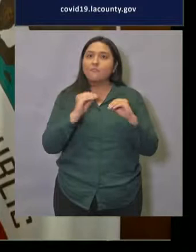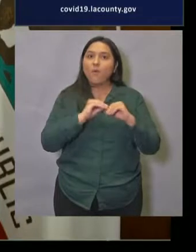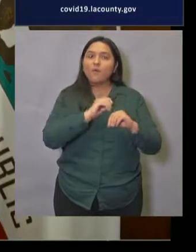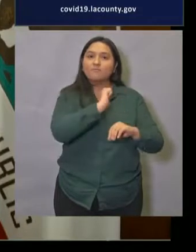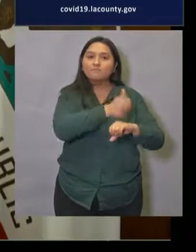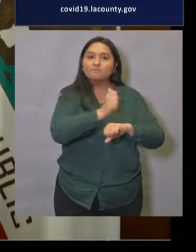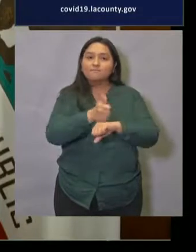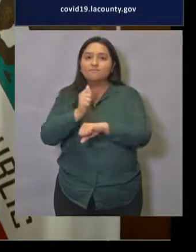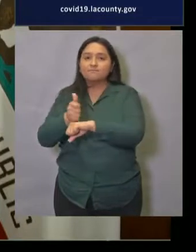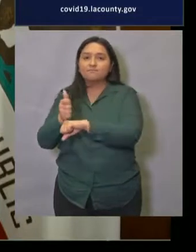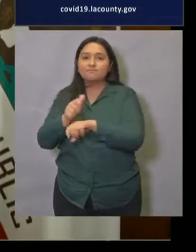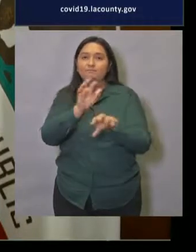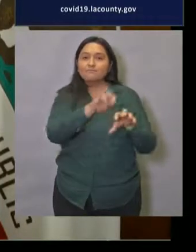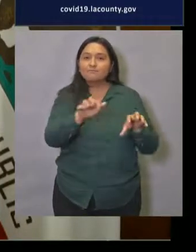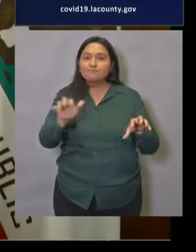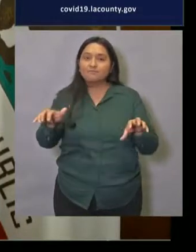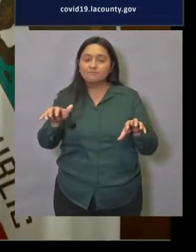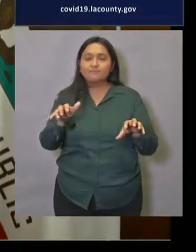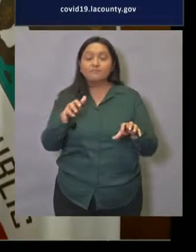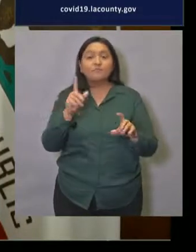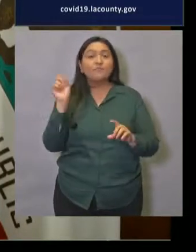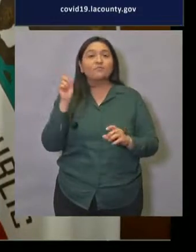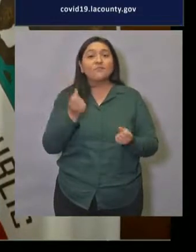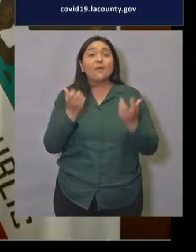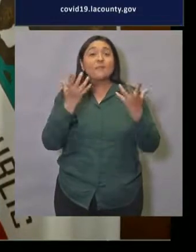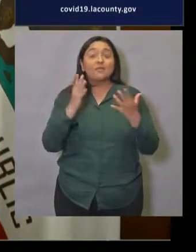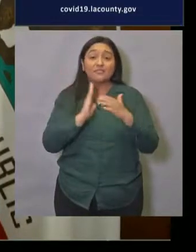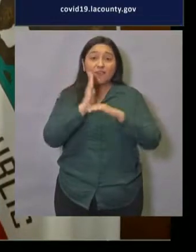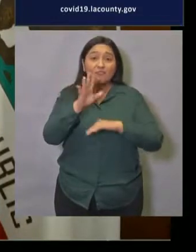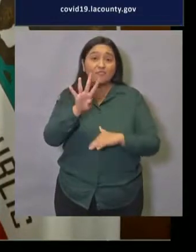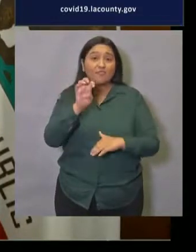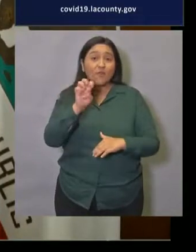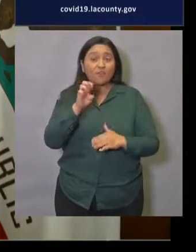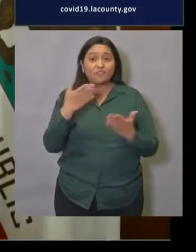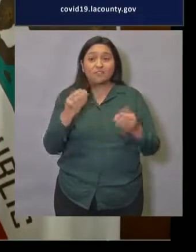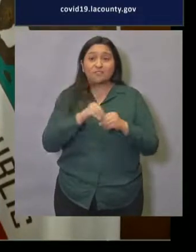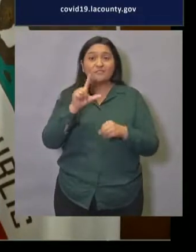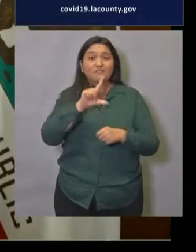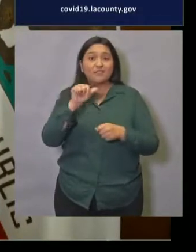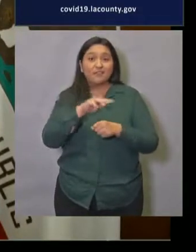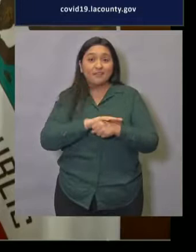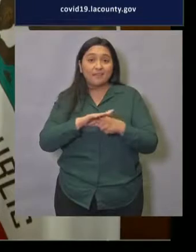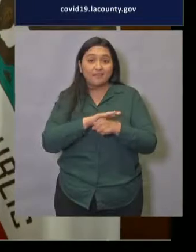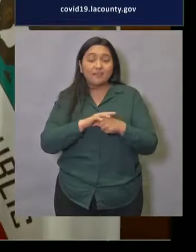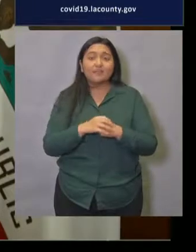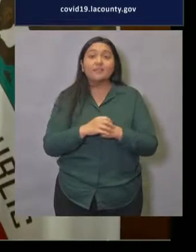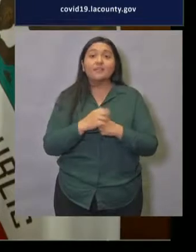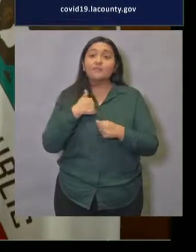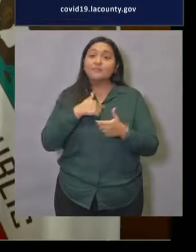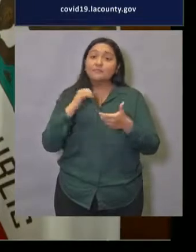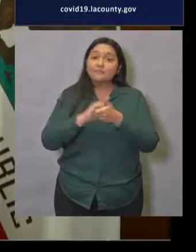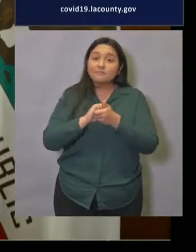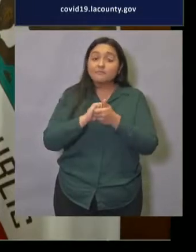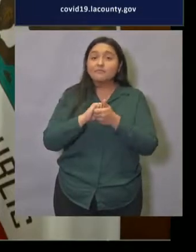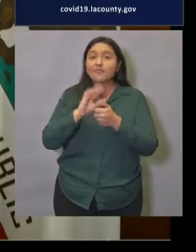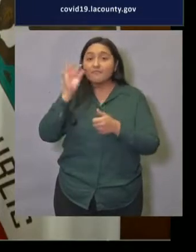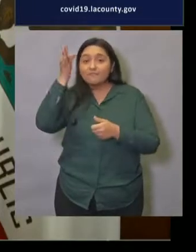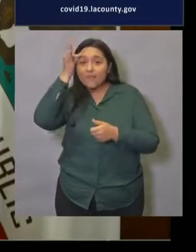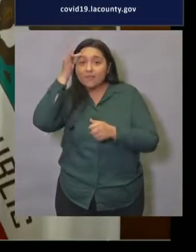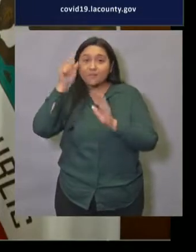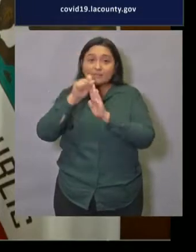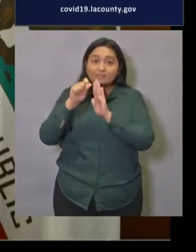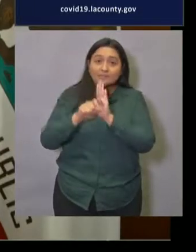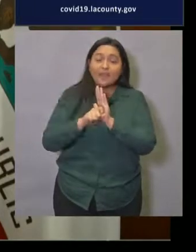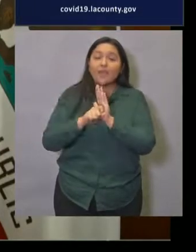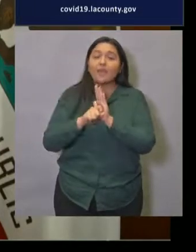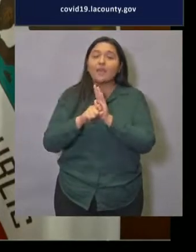de 400 sitios en el condado de Los Ángeles. Y con las asociaciones federales y estatales,